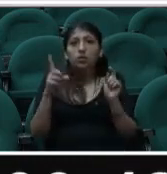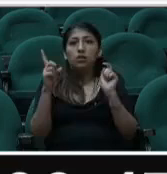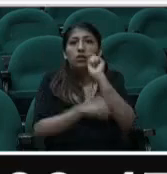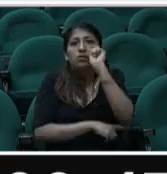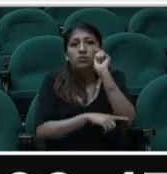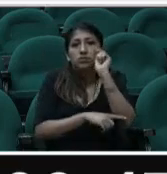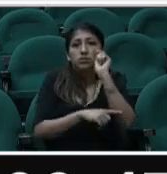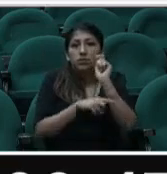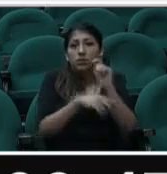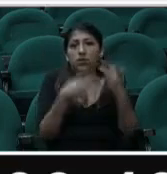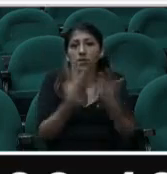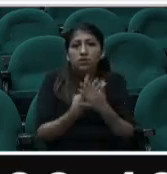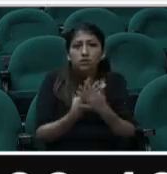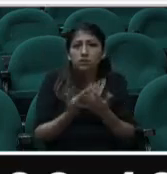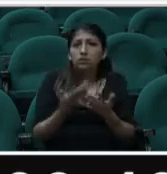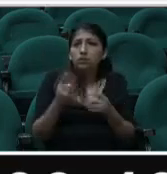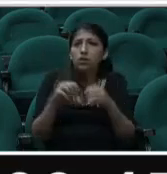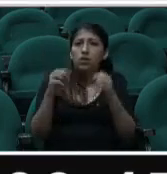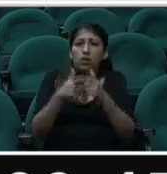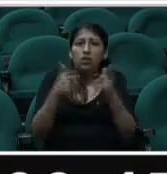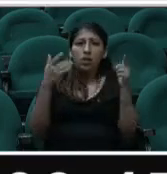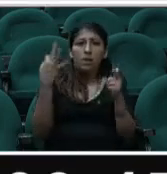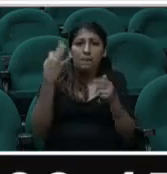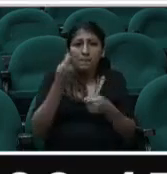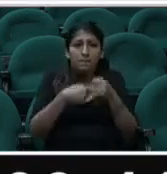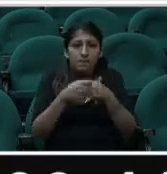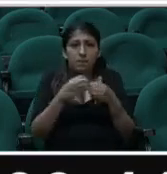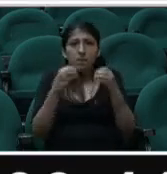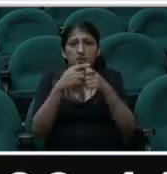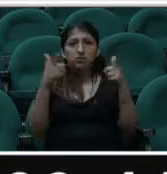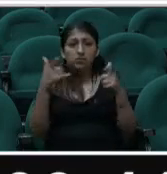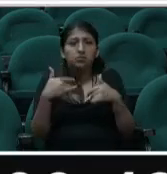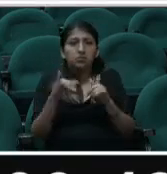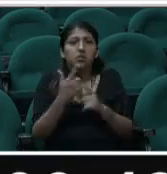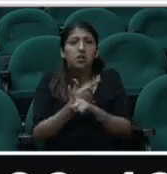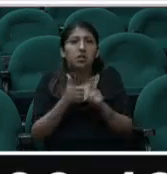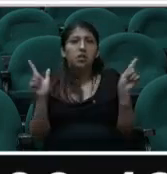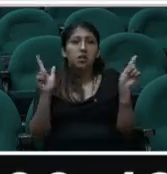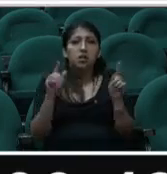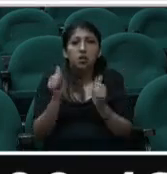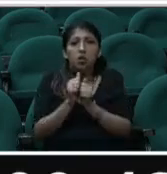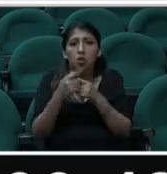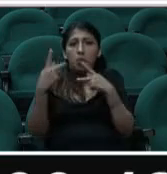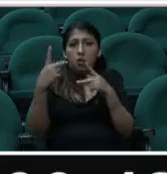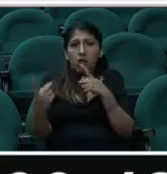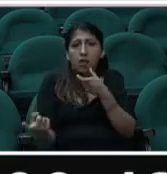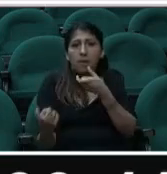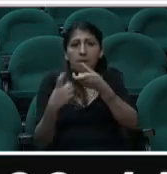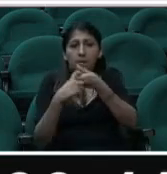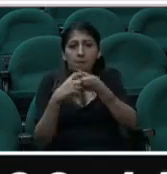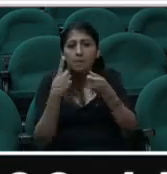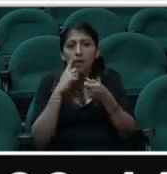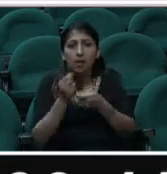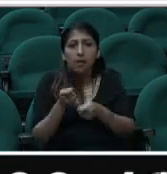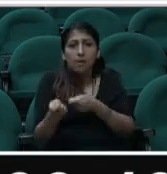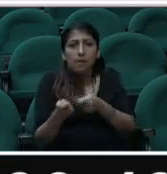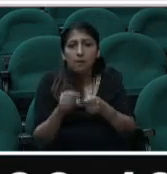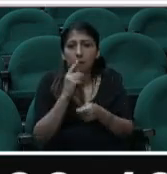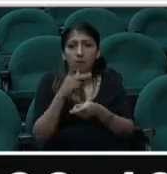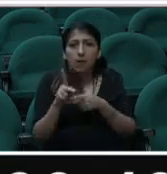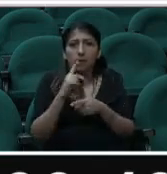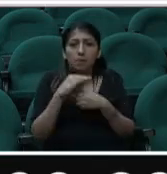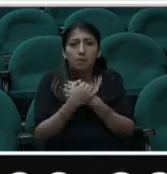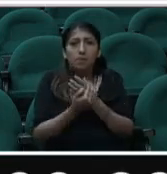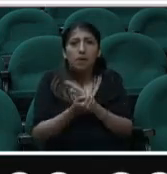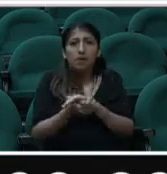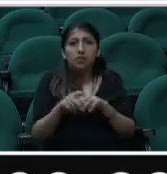los grandes narcotraficantes siguen libres los grandes narcotraficantes tienen vínculos con la política existe para política aquí existen